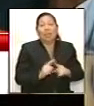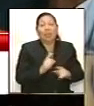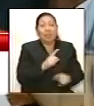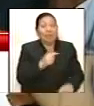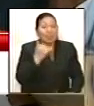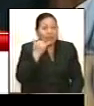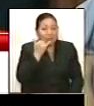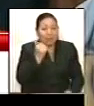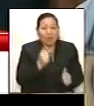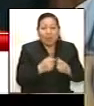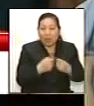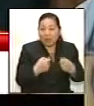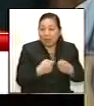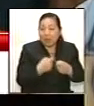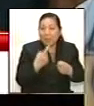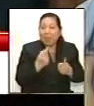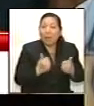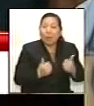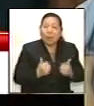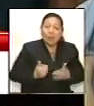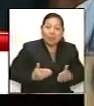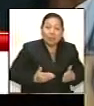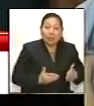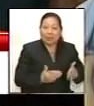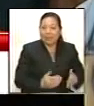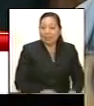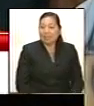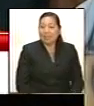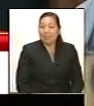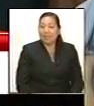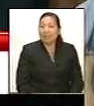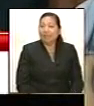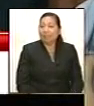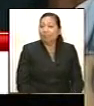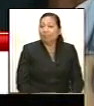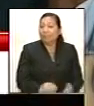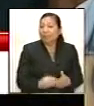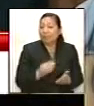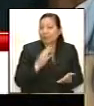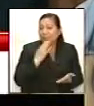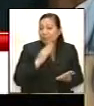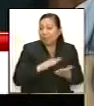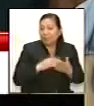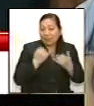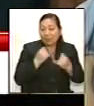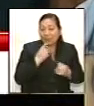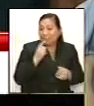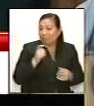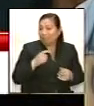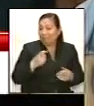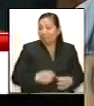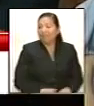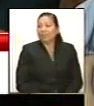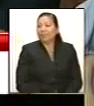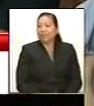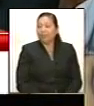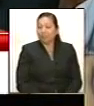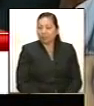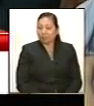y pasarnos correos para decir cuál es la ruta correcta, porque estamos en tal caso malinformando de manera innecesaria.